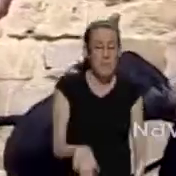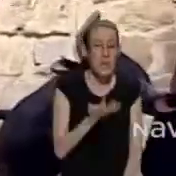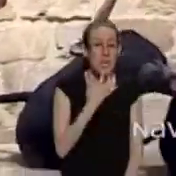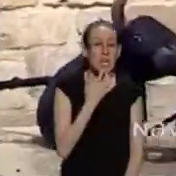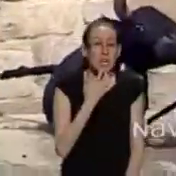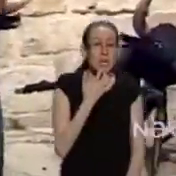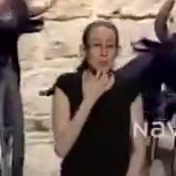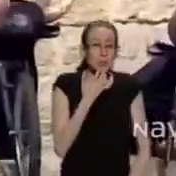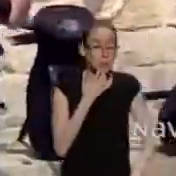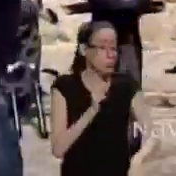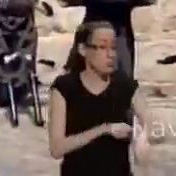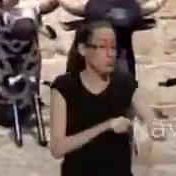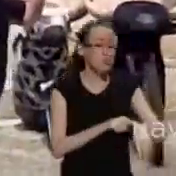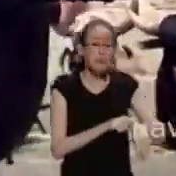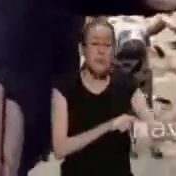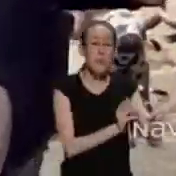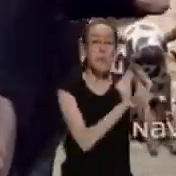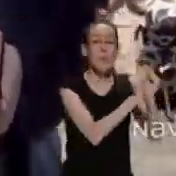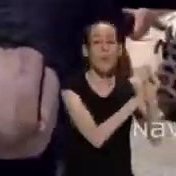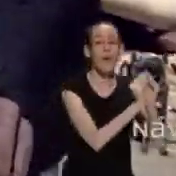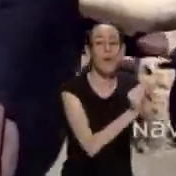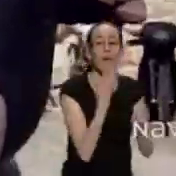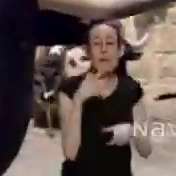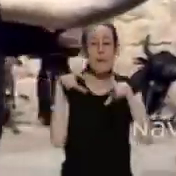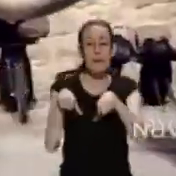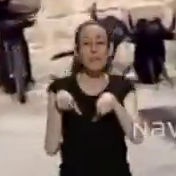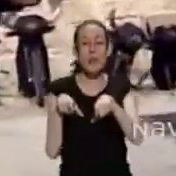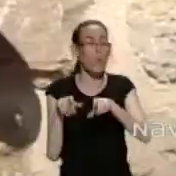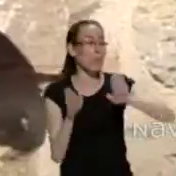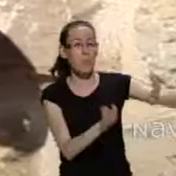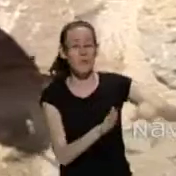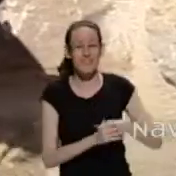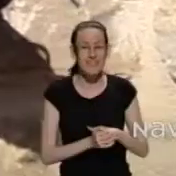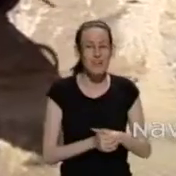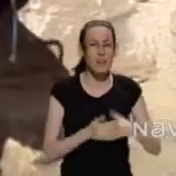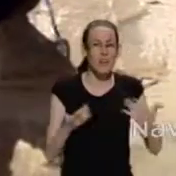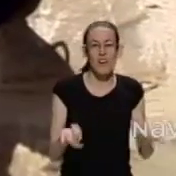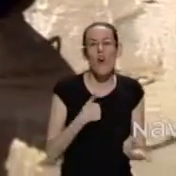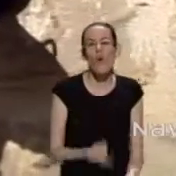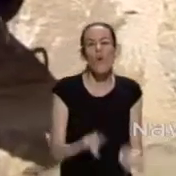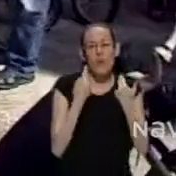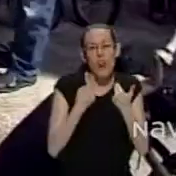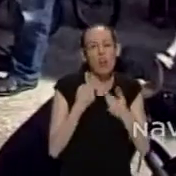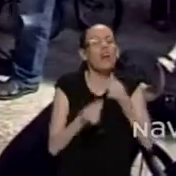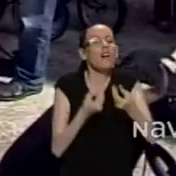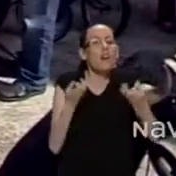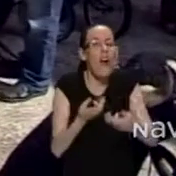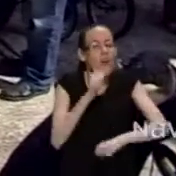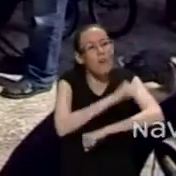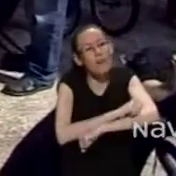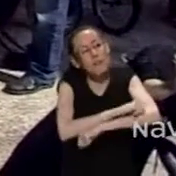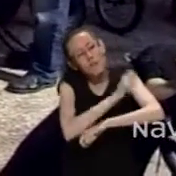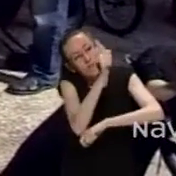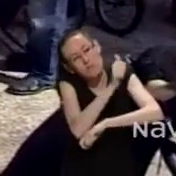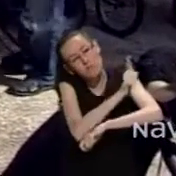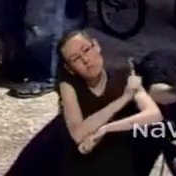Esa es mi forma de trabajar. mí el bar no me gusta. Entonces, pues tantas horas en casa o sentado en la puerta o mirando de la ventana, pues es